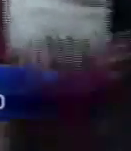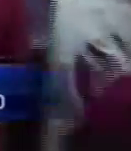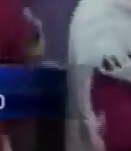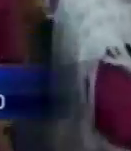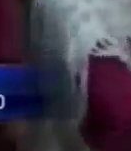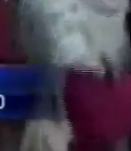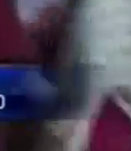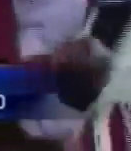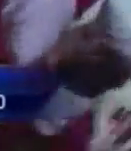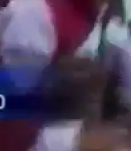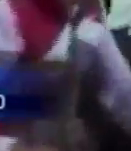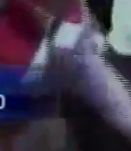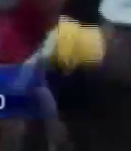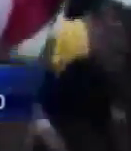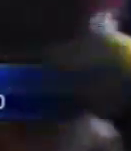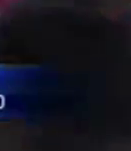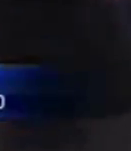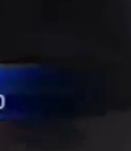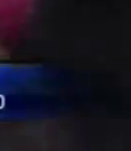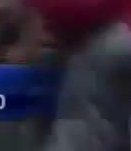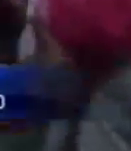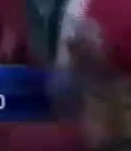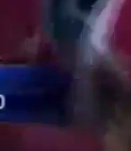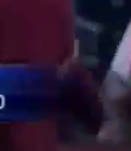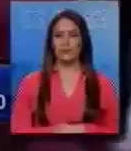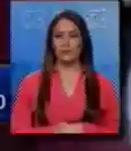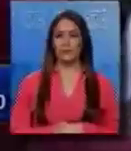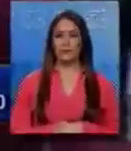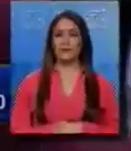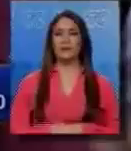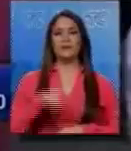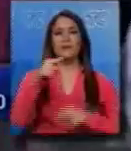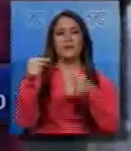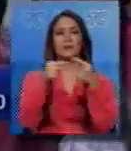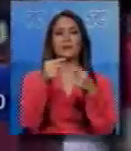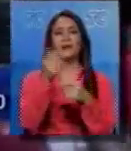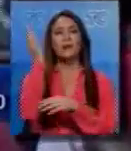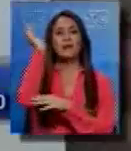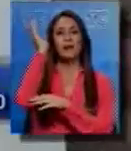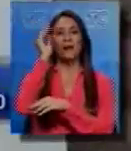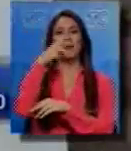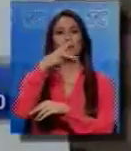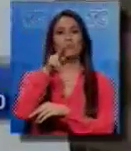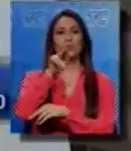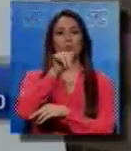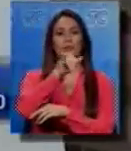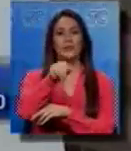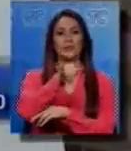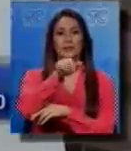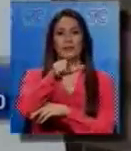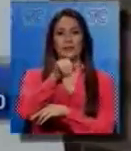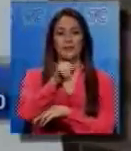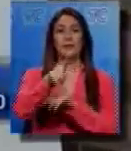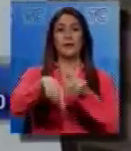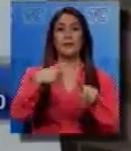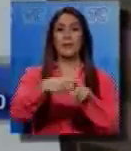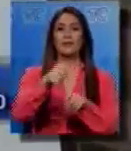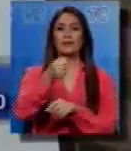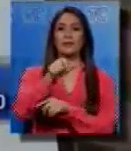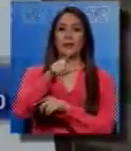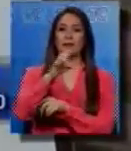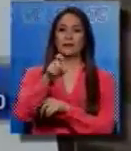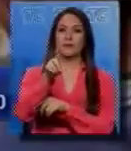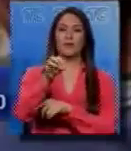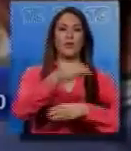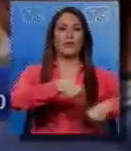Son imágenes de los enfrentamientos registrados a causa del debate entre los alcaldes de Salcedo y Pujilí en la prefectura de Cotopaxi sobre la